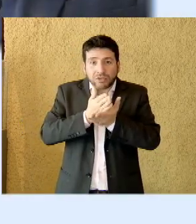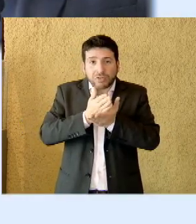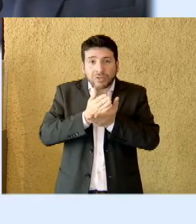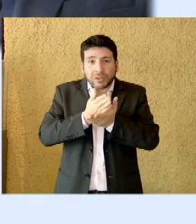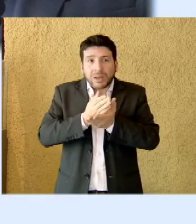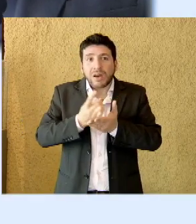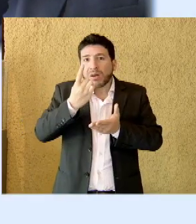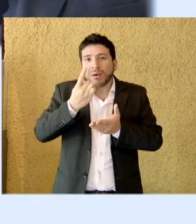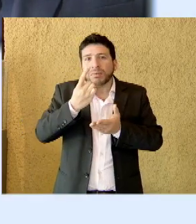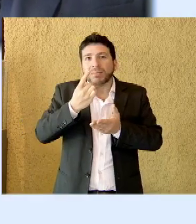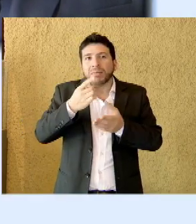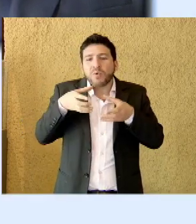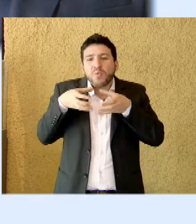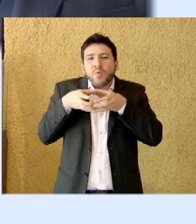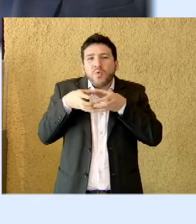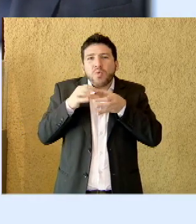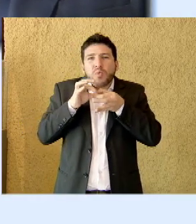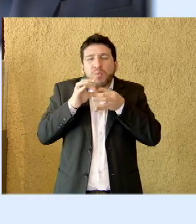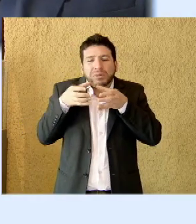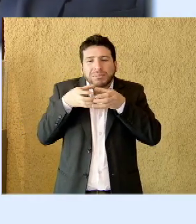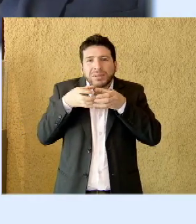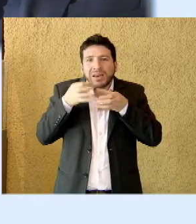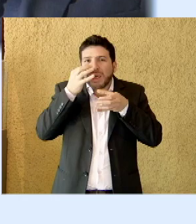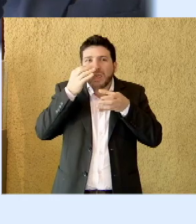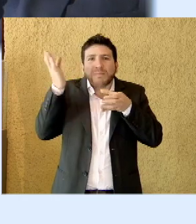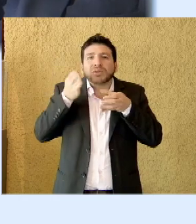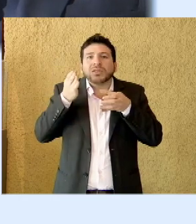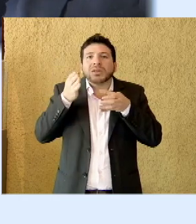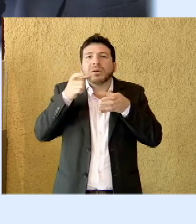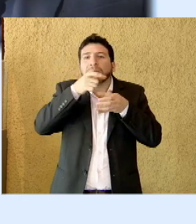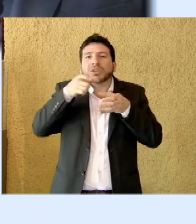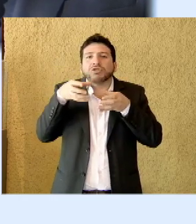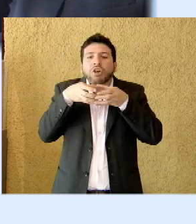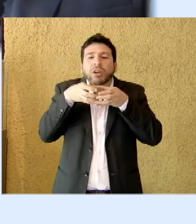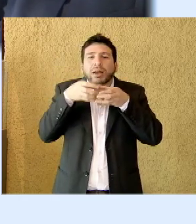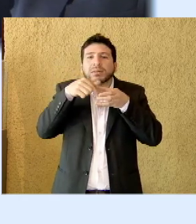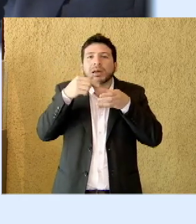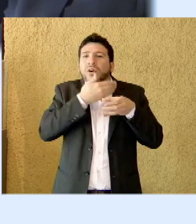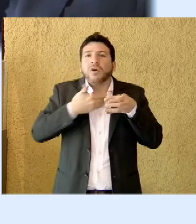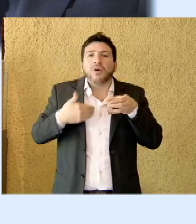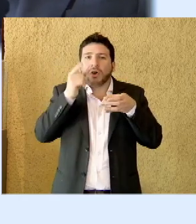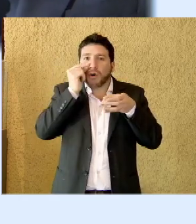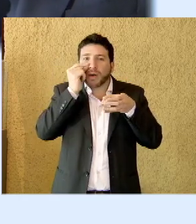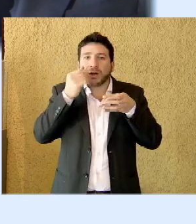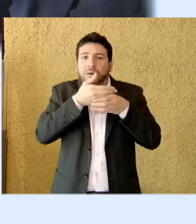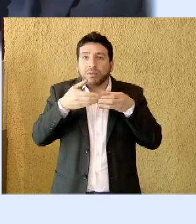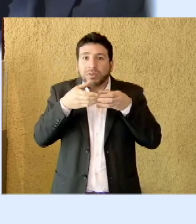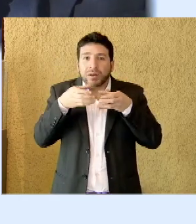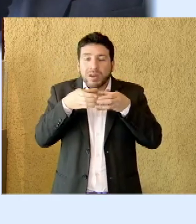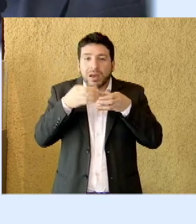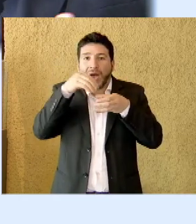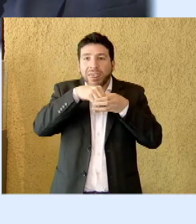una minoría que no superaba por ahí el 10% de la población. Recuerden ustedes que no había poder de sufragio en ese